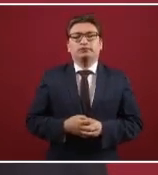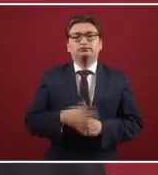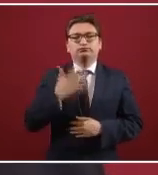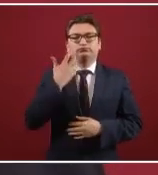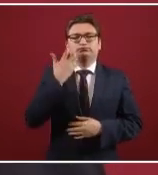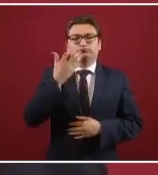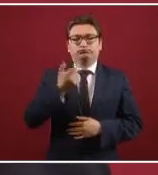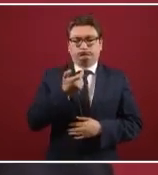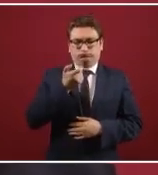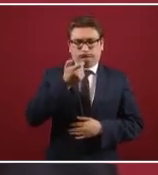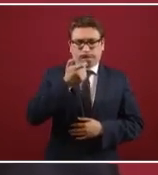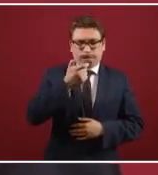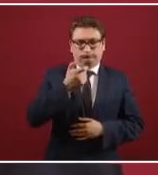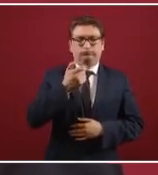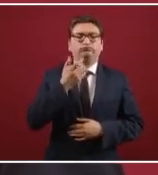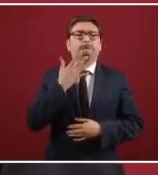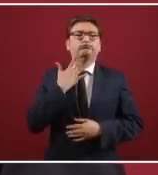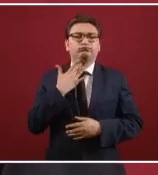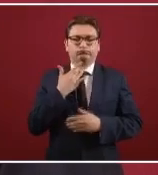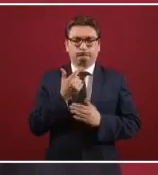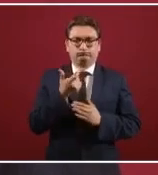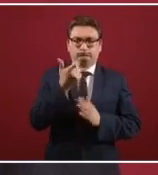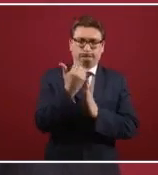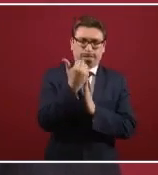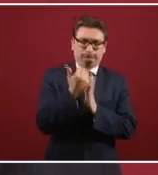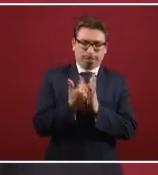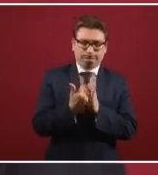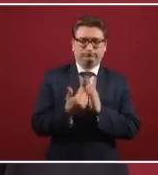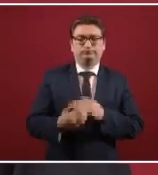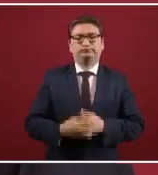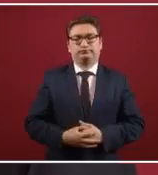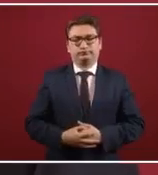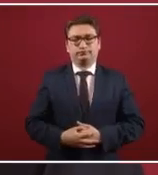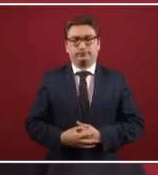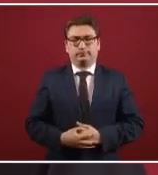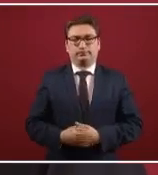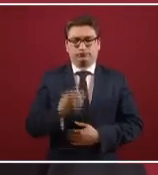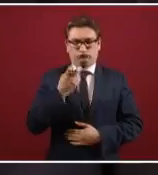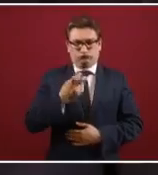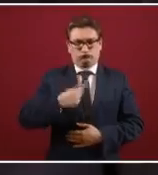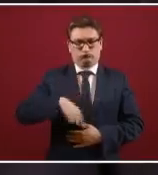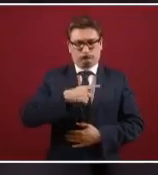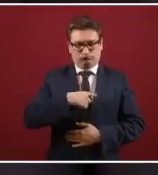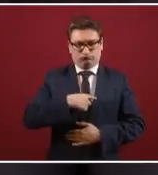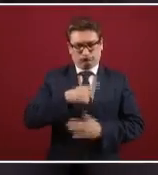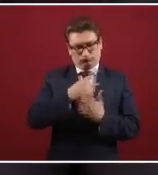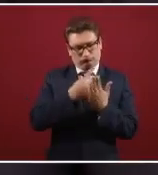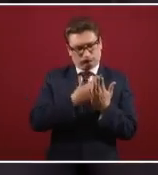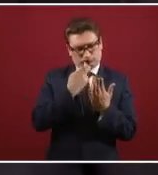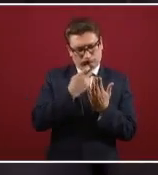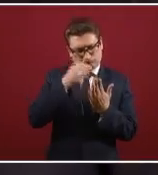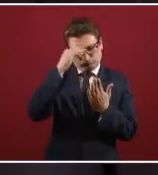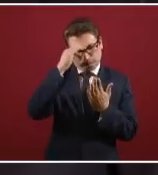los precios de estos combustibles ese es el plan además